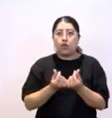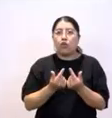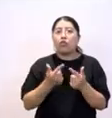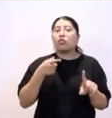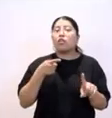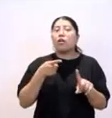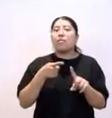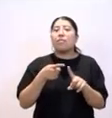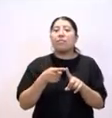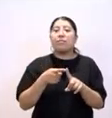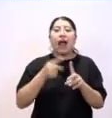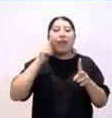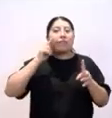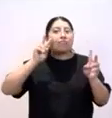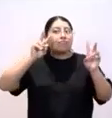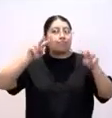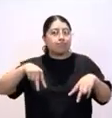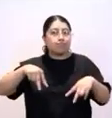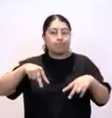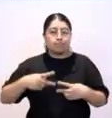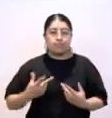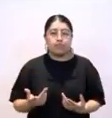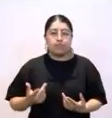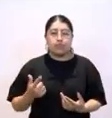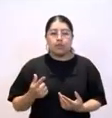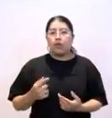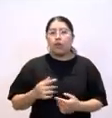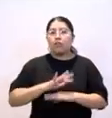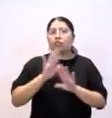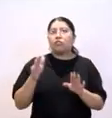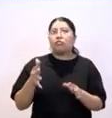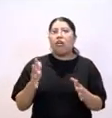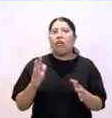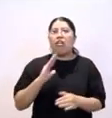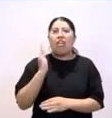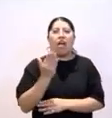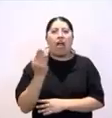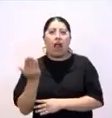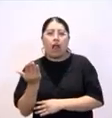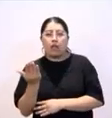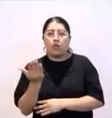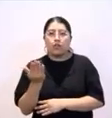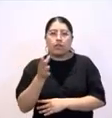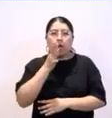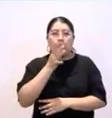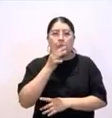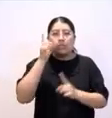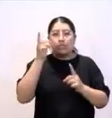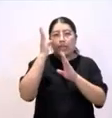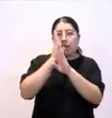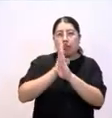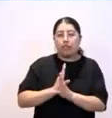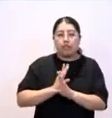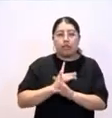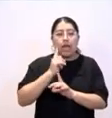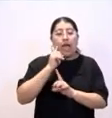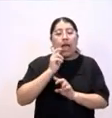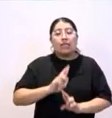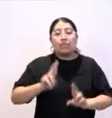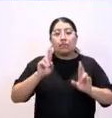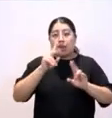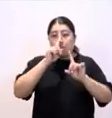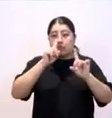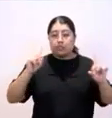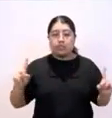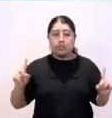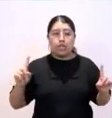ese reconocimiento expresamente y no que nos condenen, como vienen haciéndolo, a estar de tapadillo. Esperemos que este año no le pongan ustedes